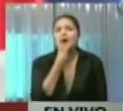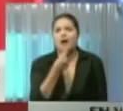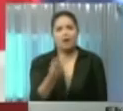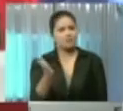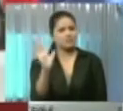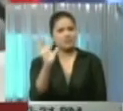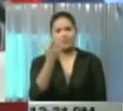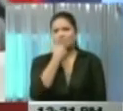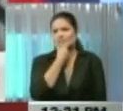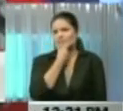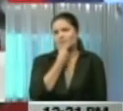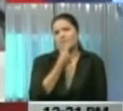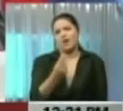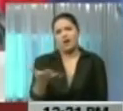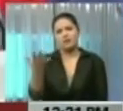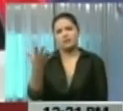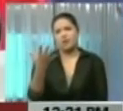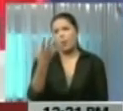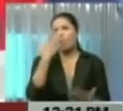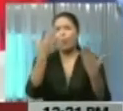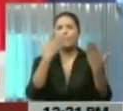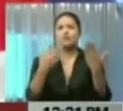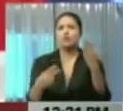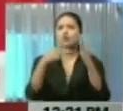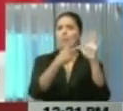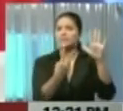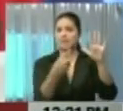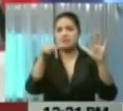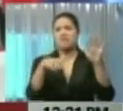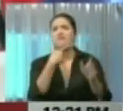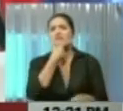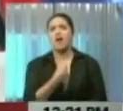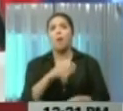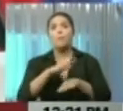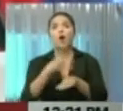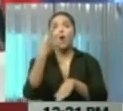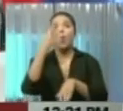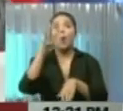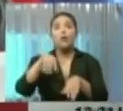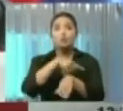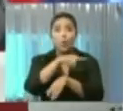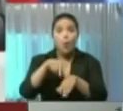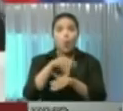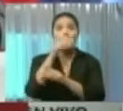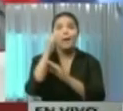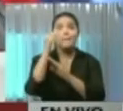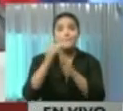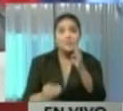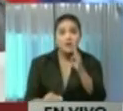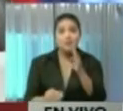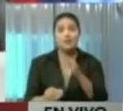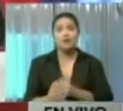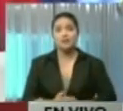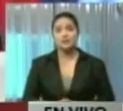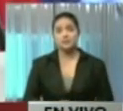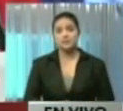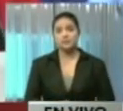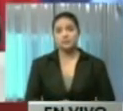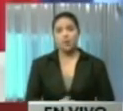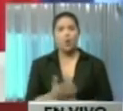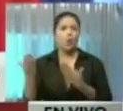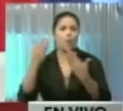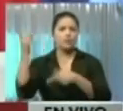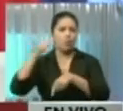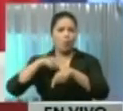De hecho, es mucho más sencillo que en 2007, ya que el 4 horas y media menos con respecto al meridiano